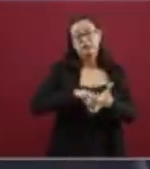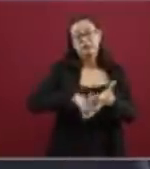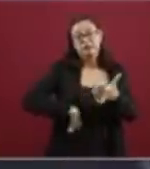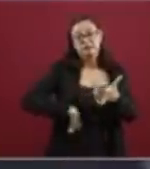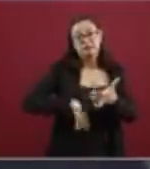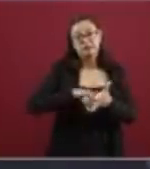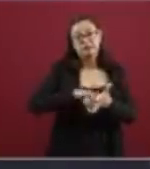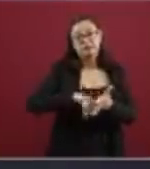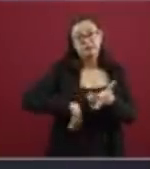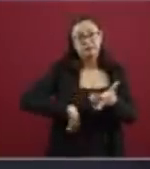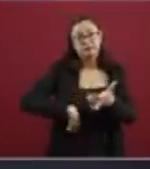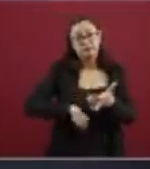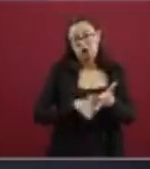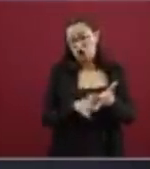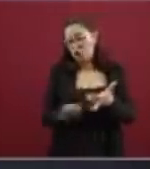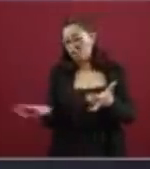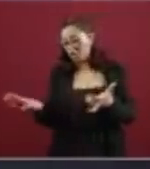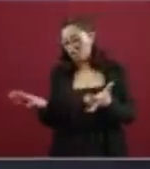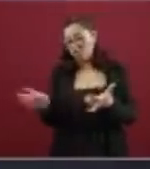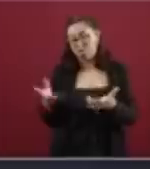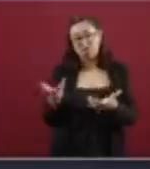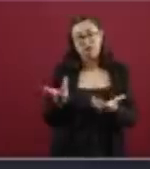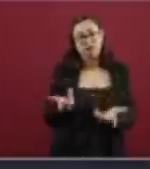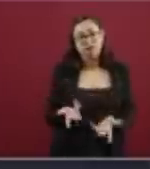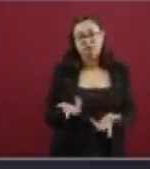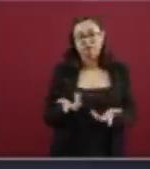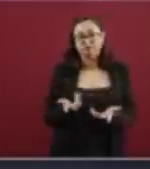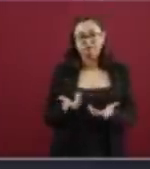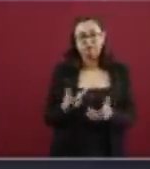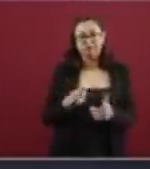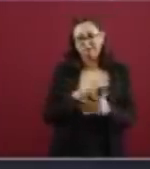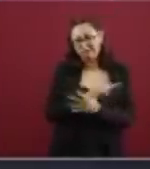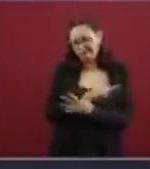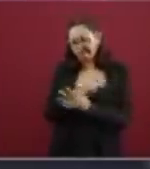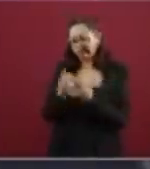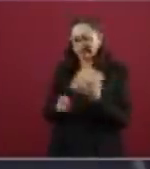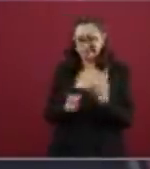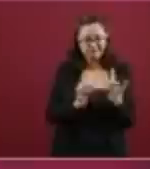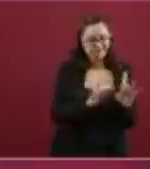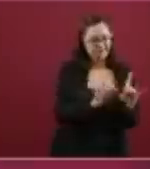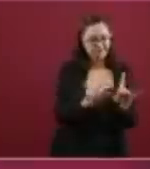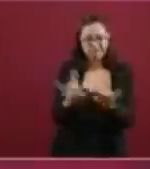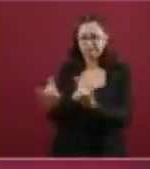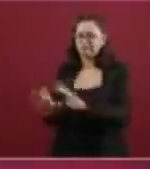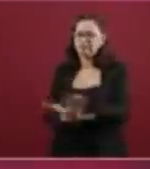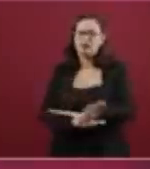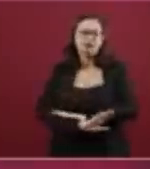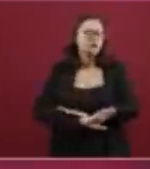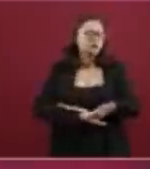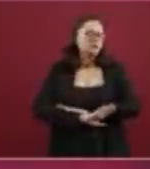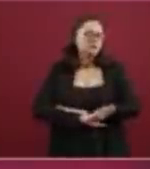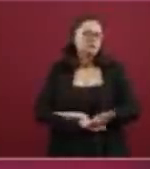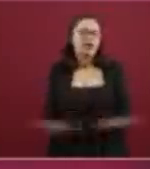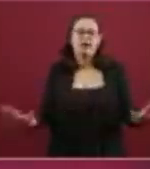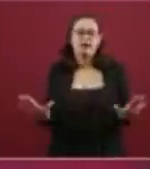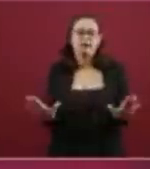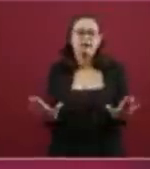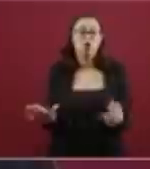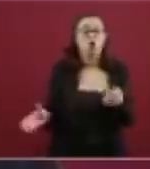destinan a la educación a otros propósitos y una serie de elementos. Bueno, para poner orden, lo que se